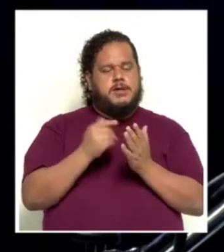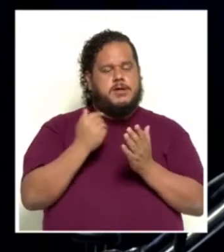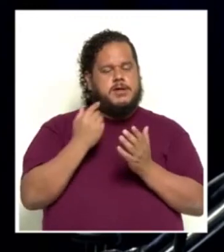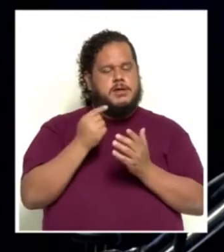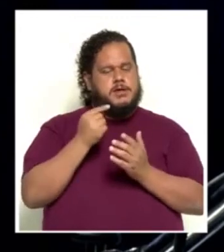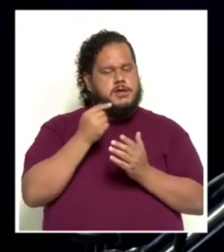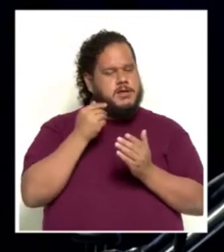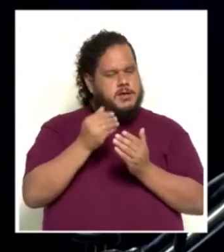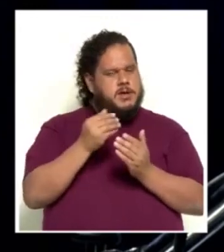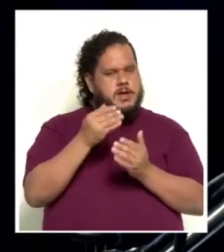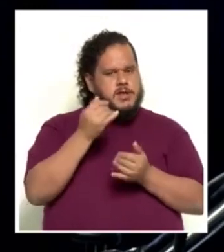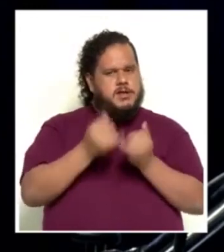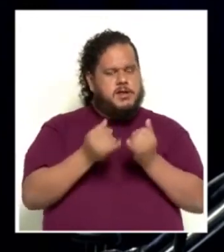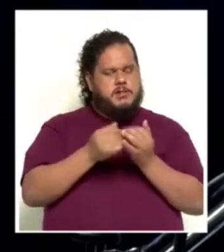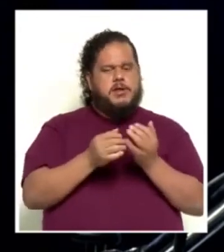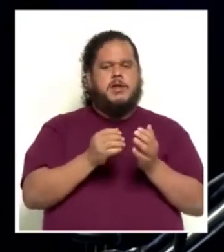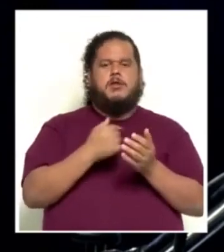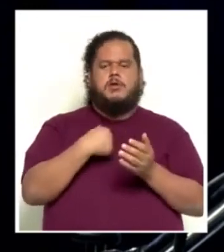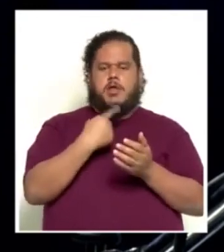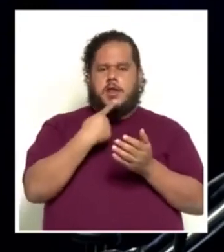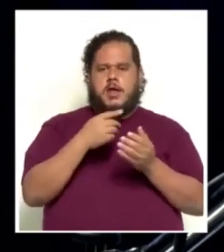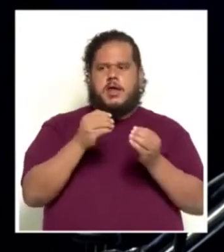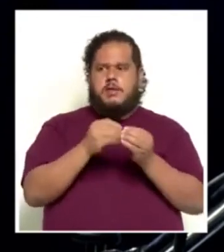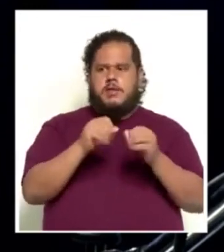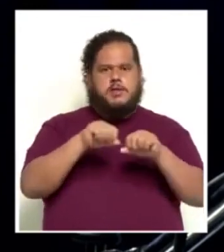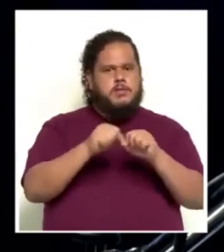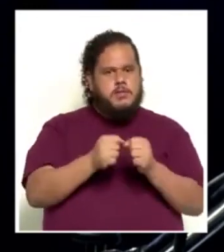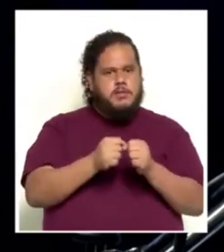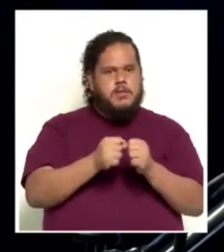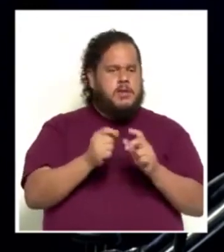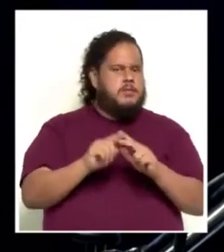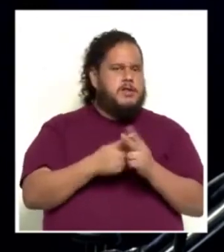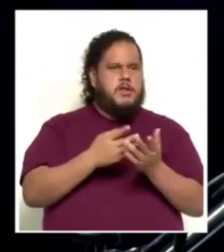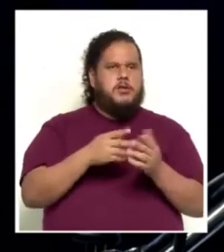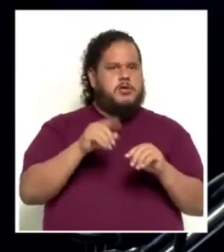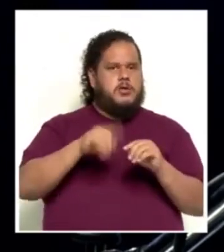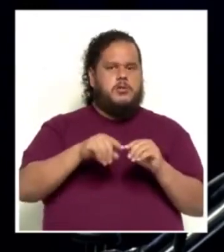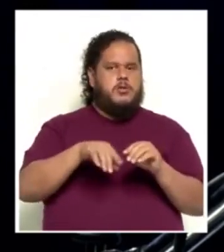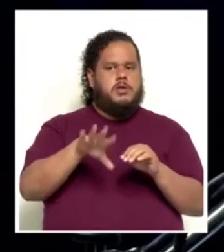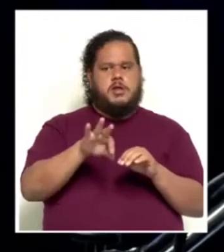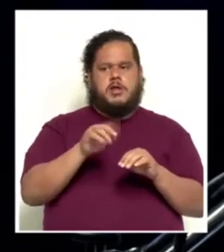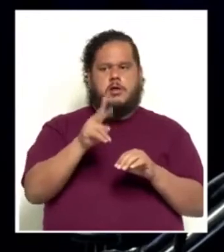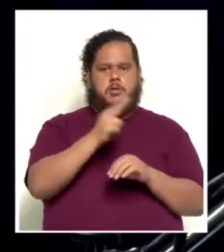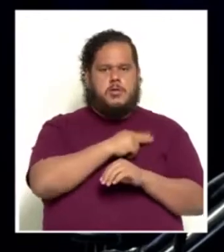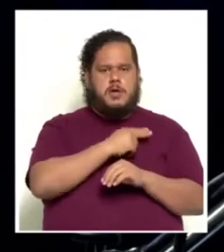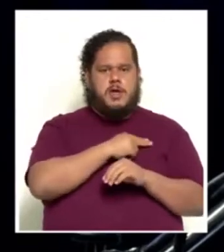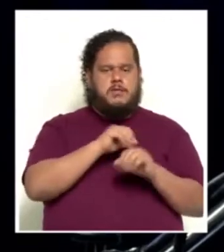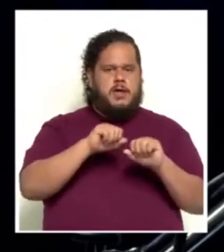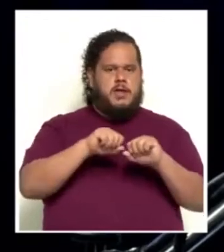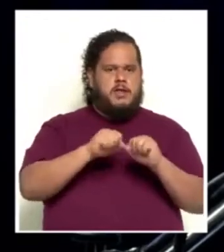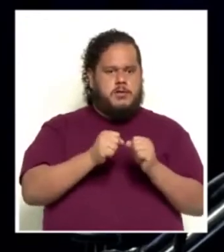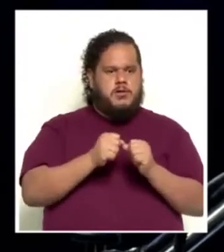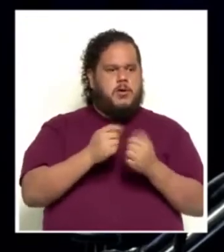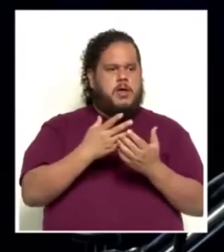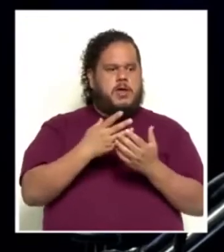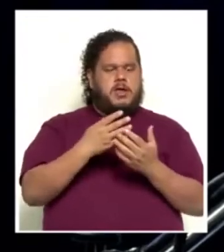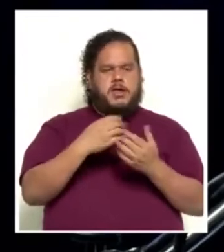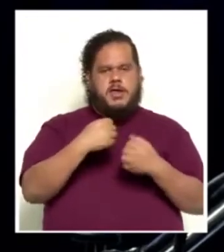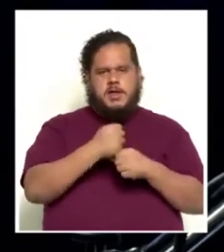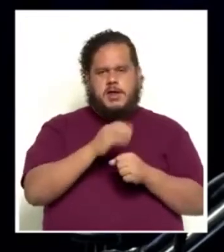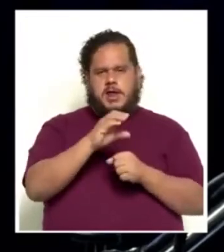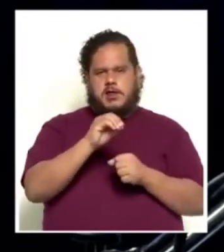yo diría la fracción que más se fragmentó a partir de, por ejemplo, no poder seleccionar un jefe de fracción y hacer esta lógica de